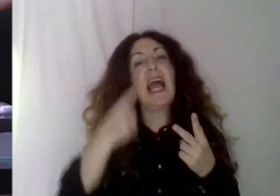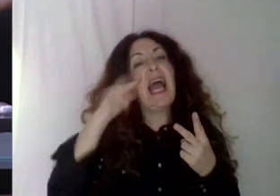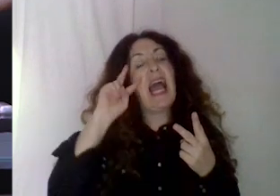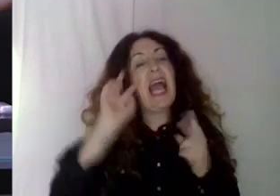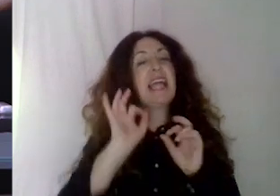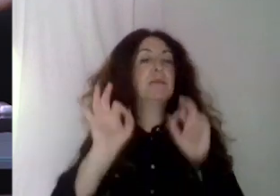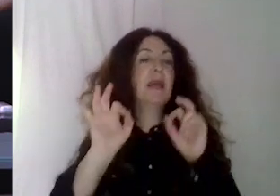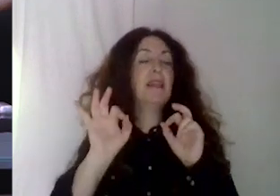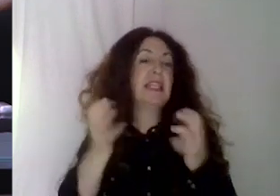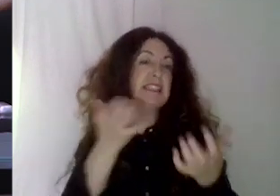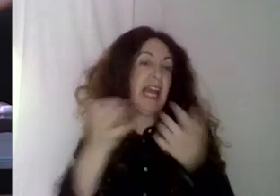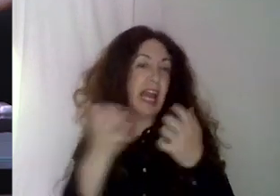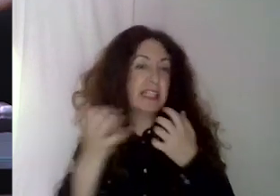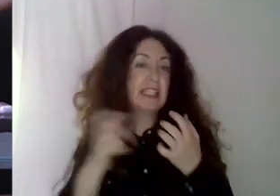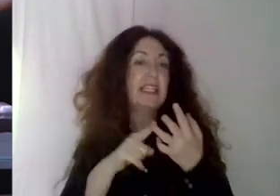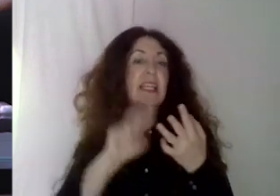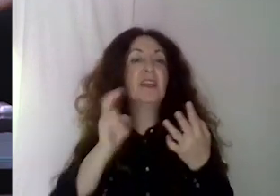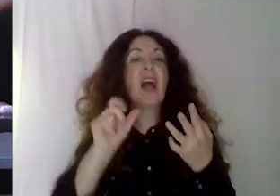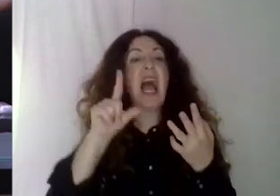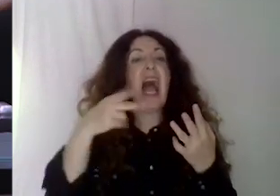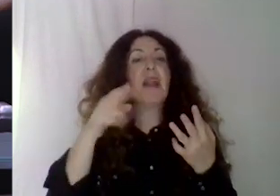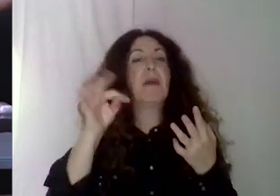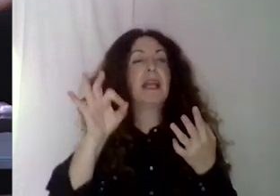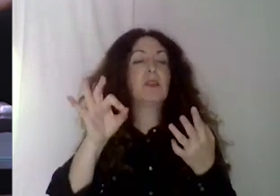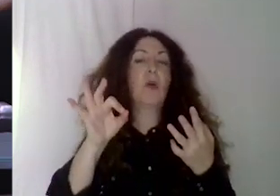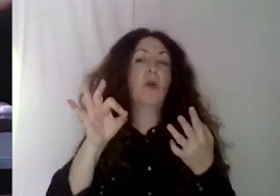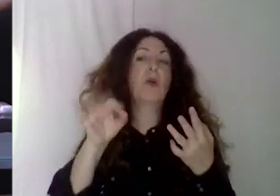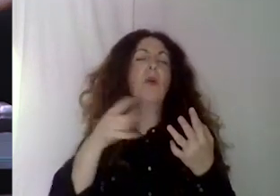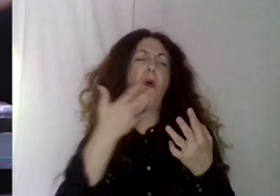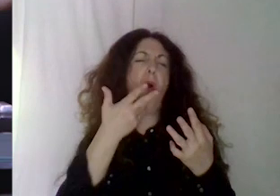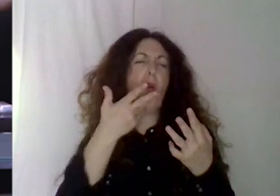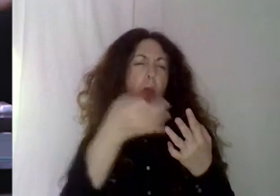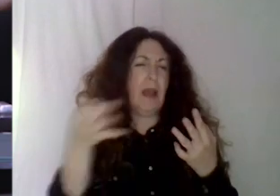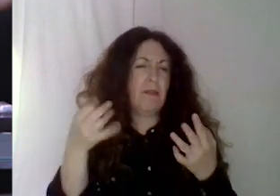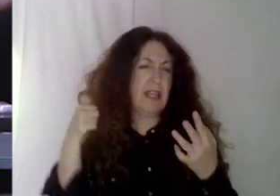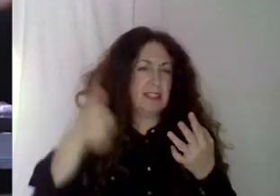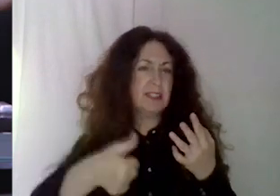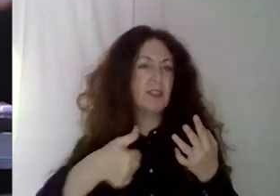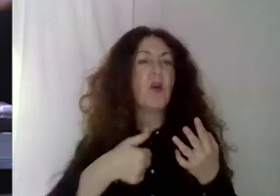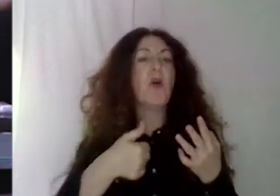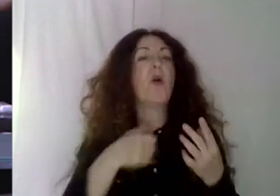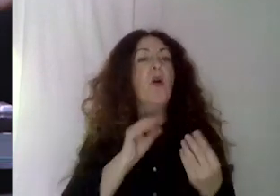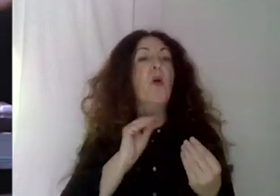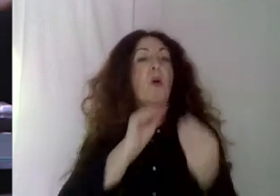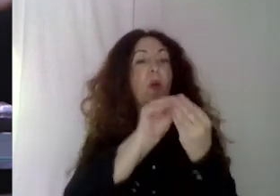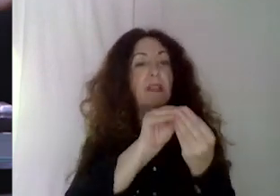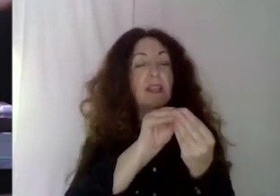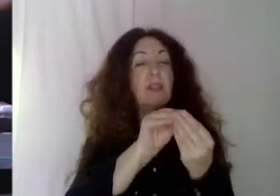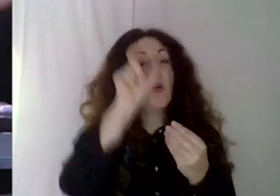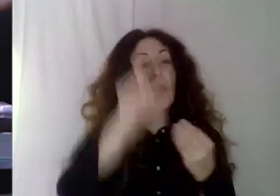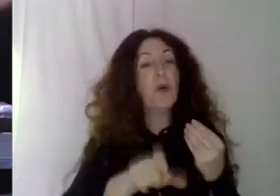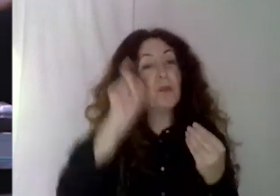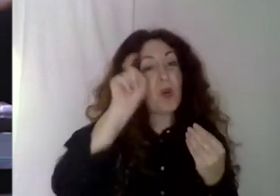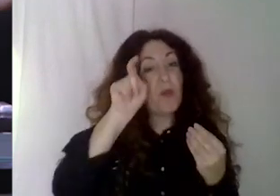las biografías. Bueno. A lo que vamos, que primero una sorpresa hoy, encontrarme un medievalista, especialista en